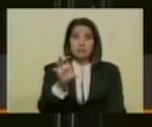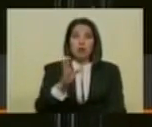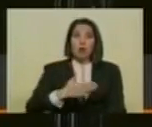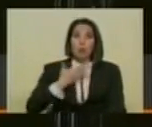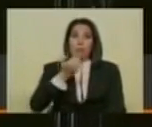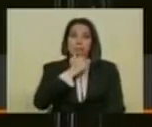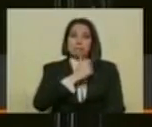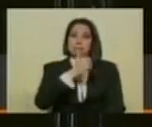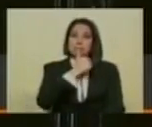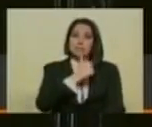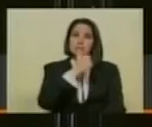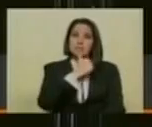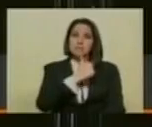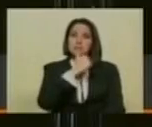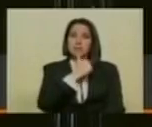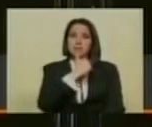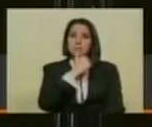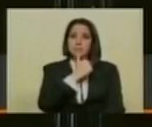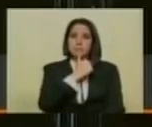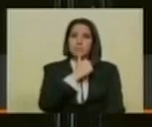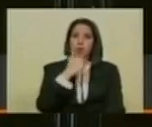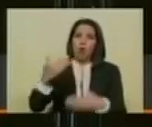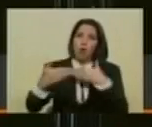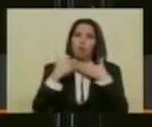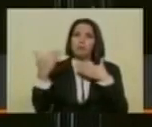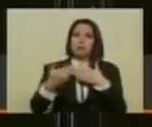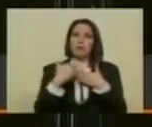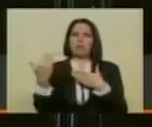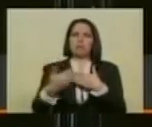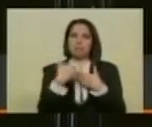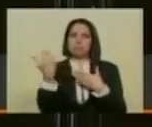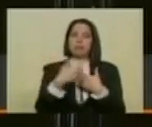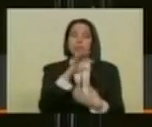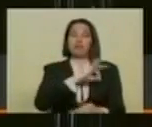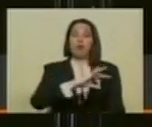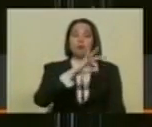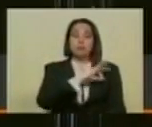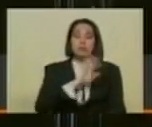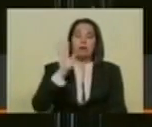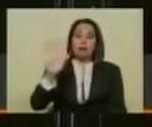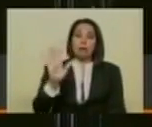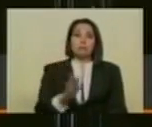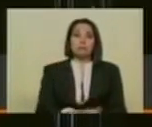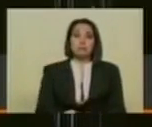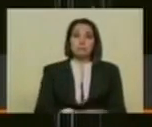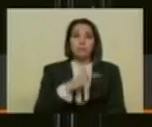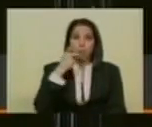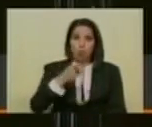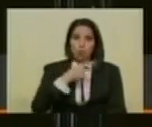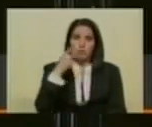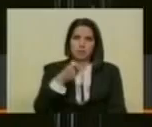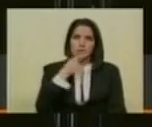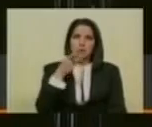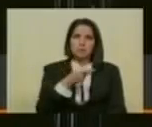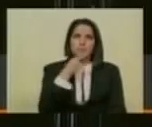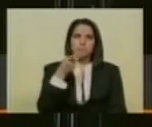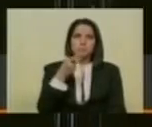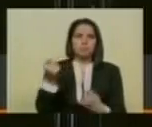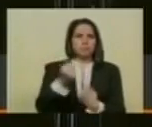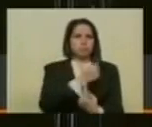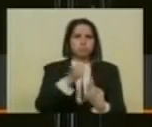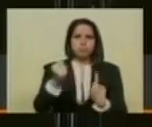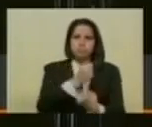soportar la arremetida social, política y